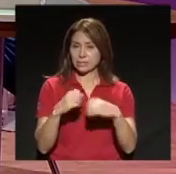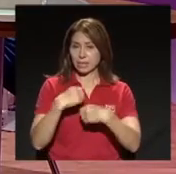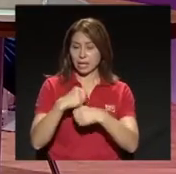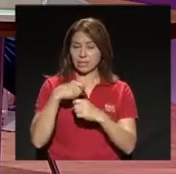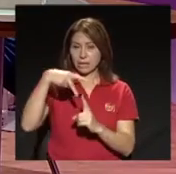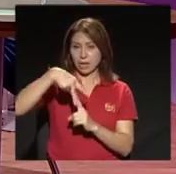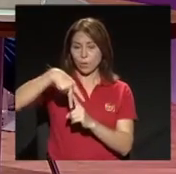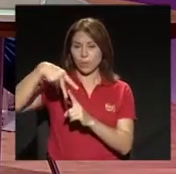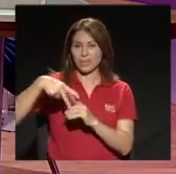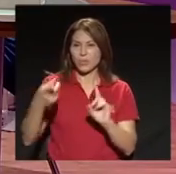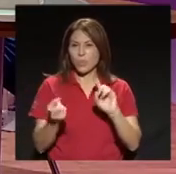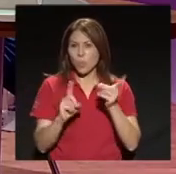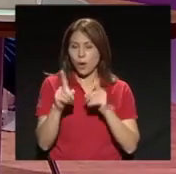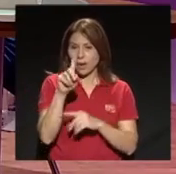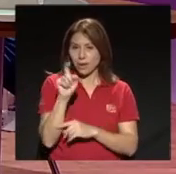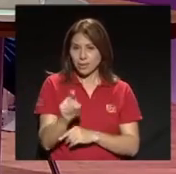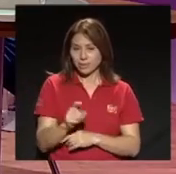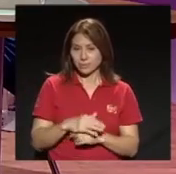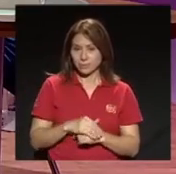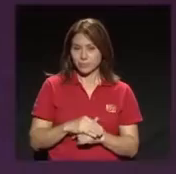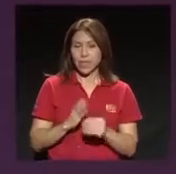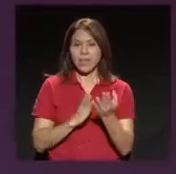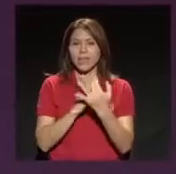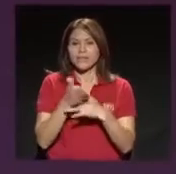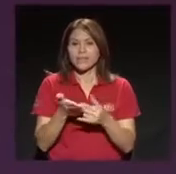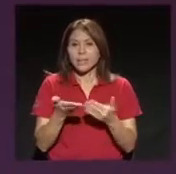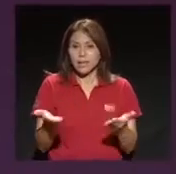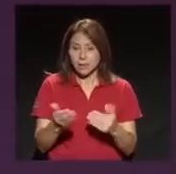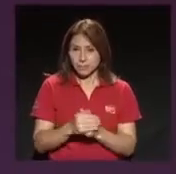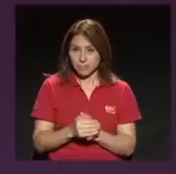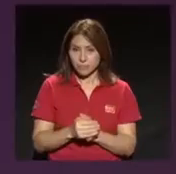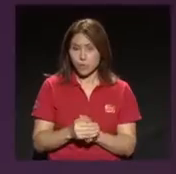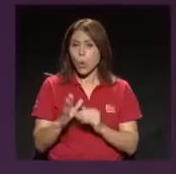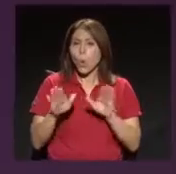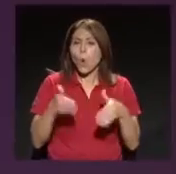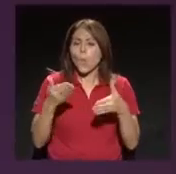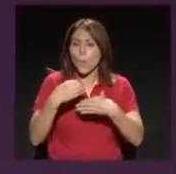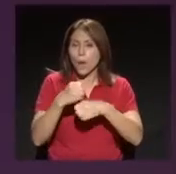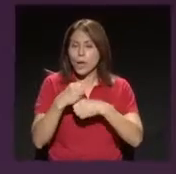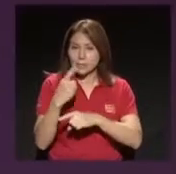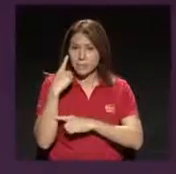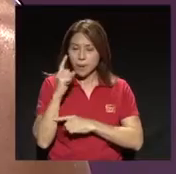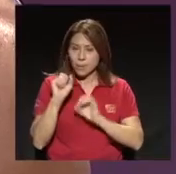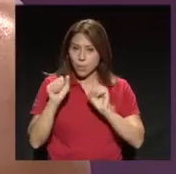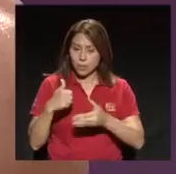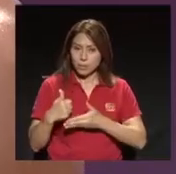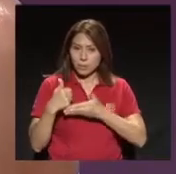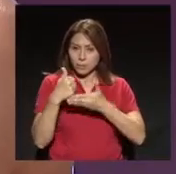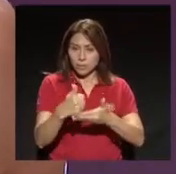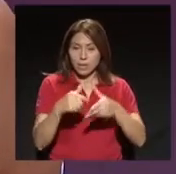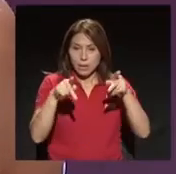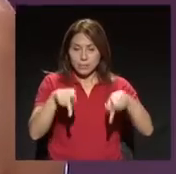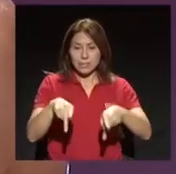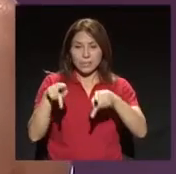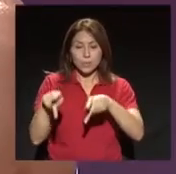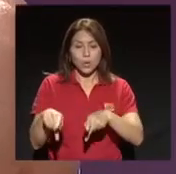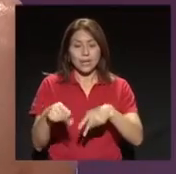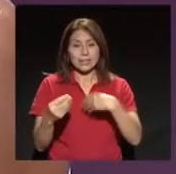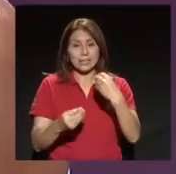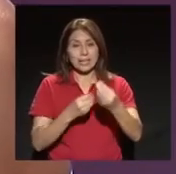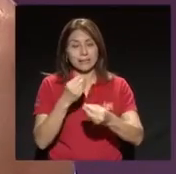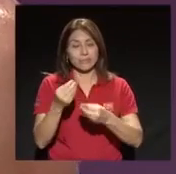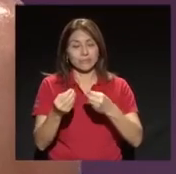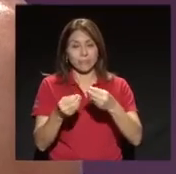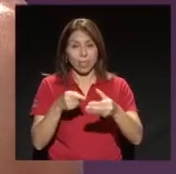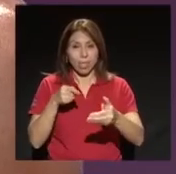Sulabatsu desarrolla? ¿Por qué medios? ¿A quién acuda? ¿Cómo lo hace para poder ayudar a quienes son víctimas de